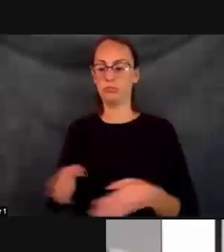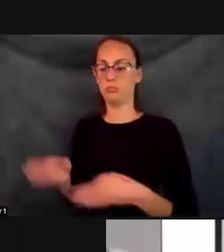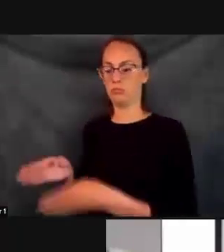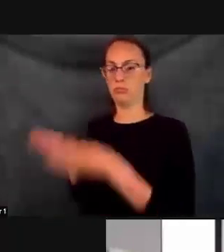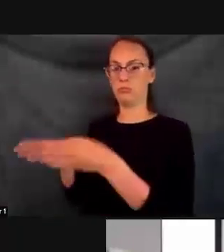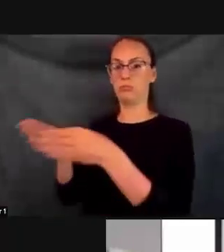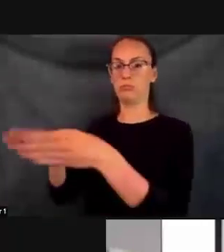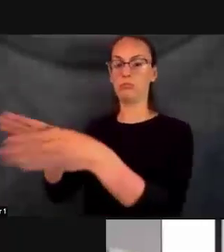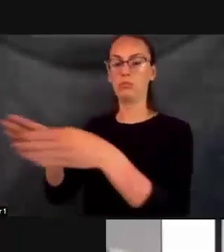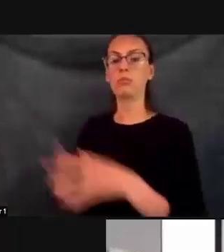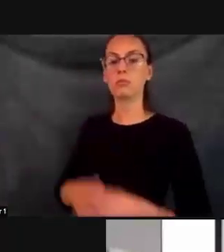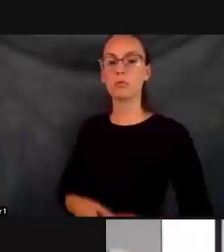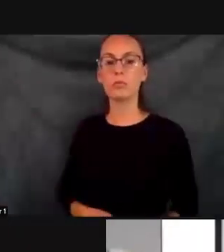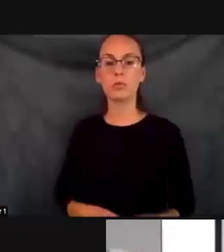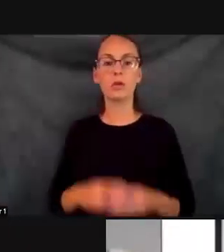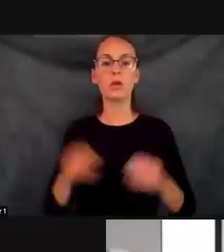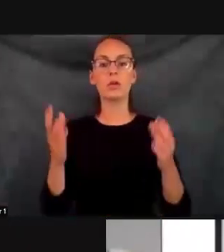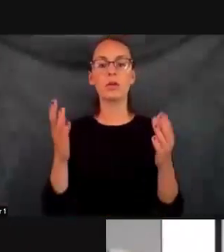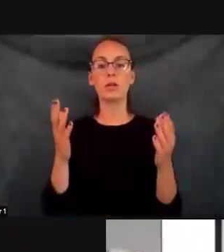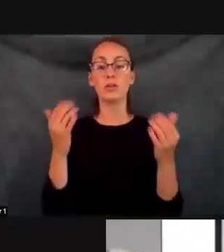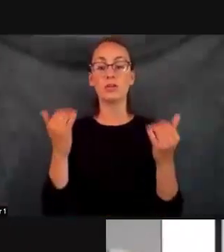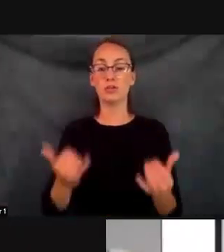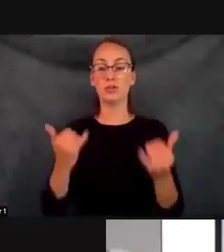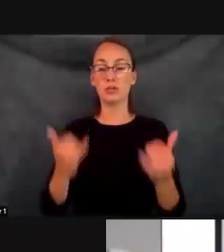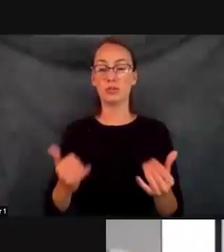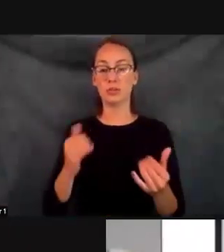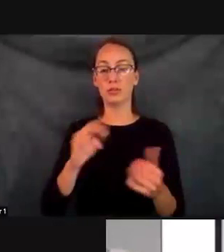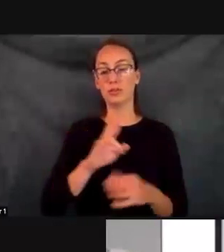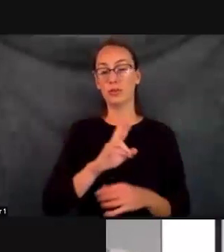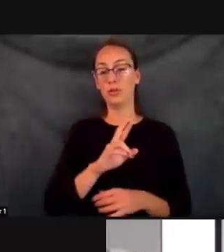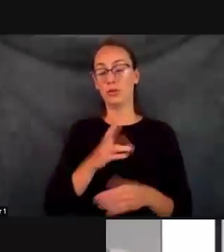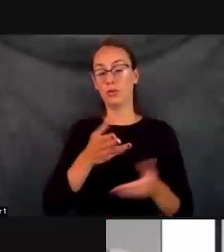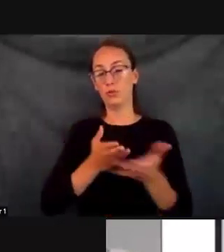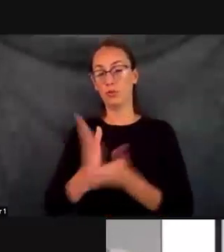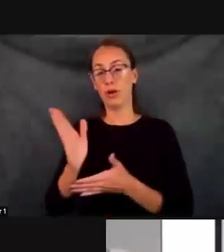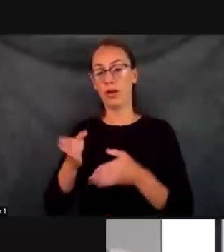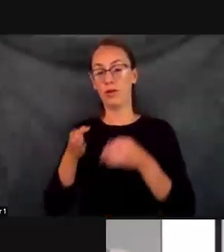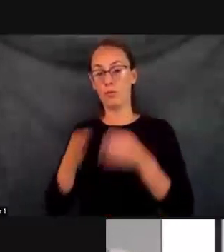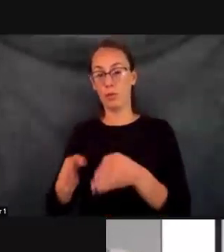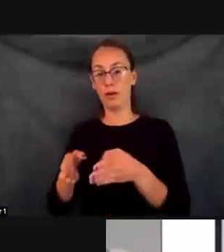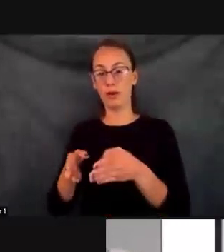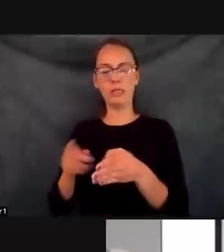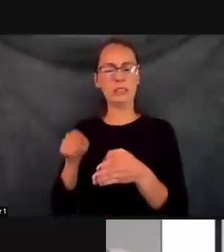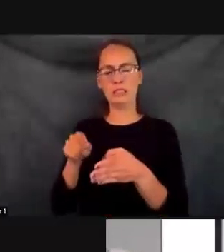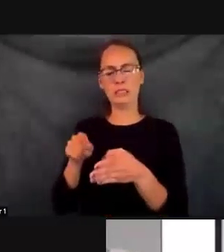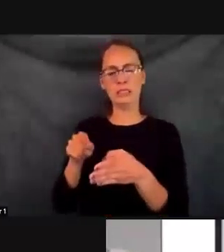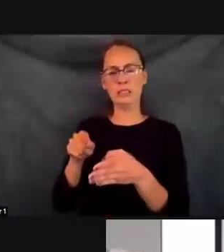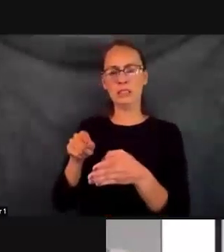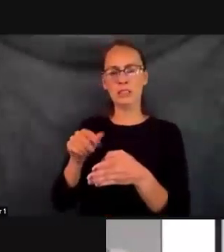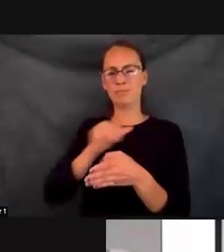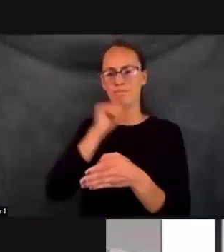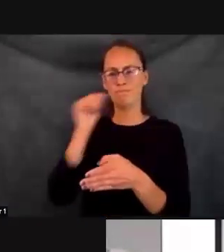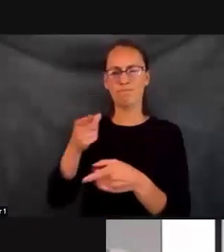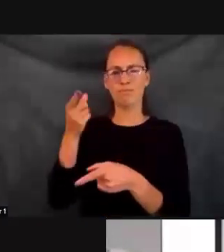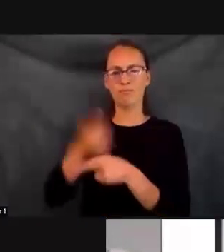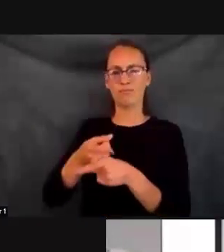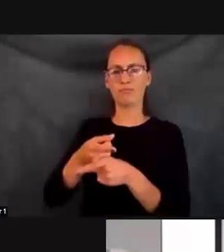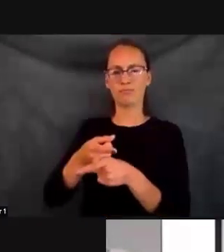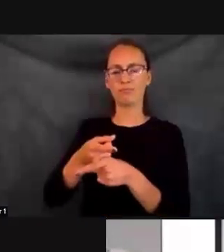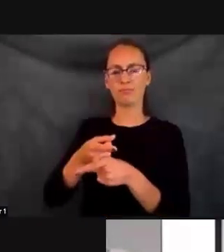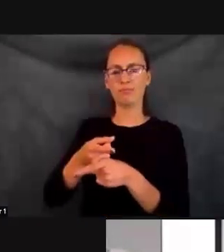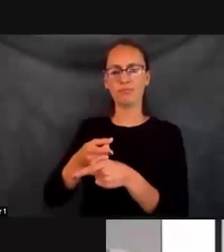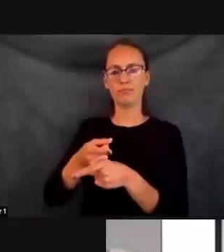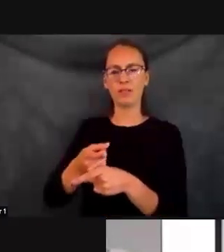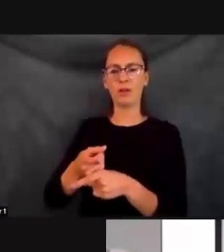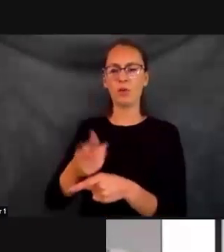Queremos ver opciones con un derecho de paso un poco más estrecho, porque actualmente parece fuera de carácter para un derecho